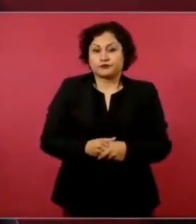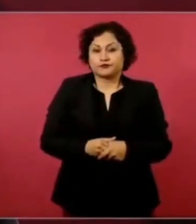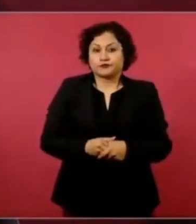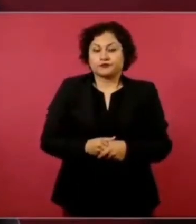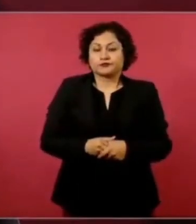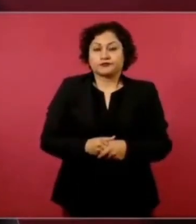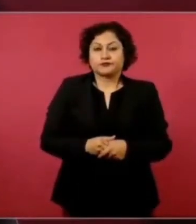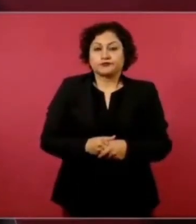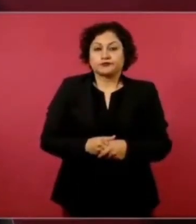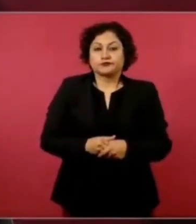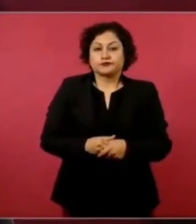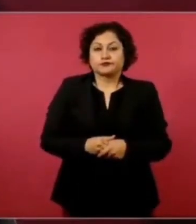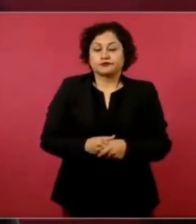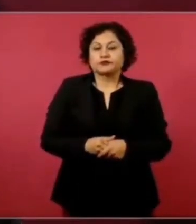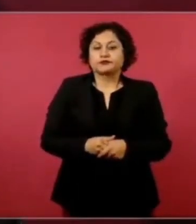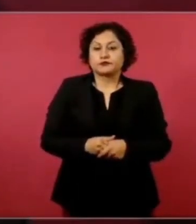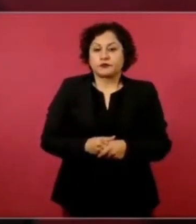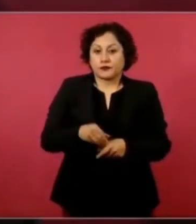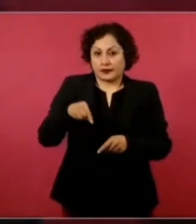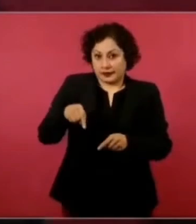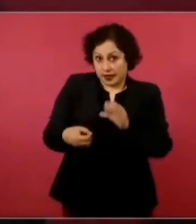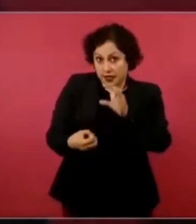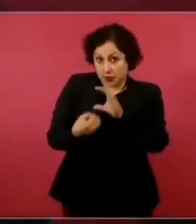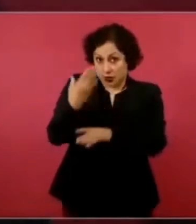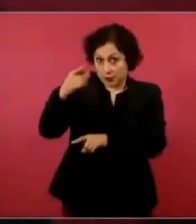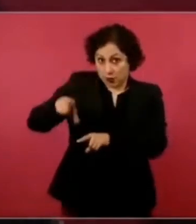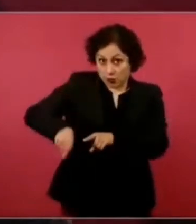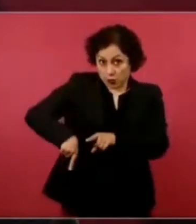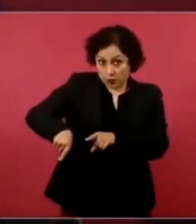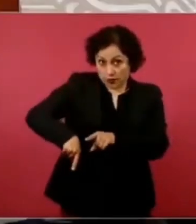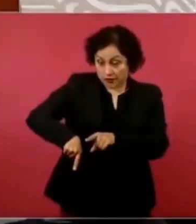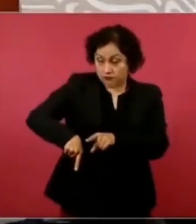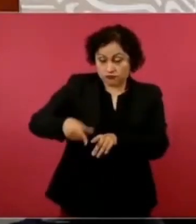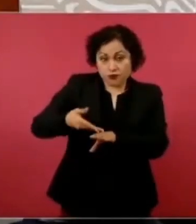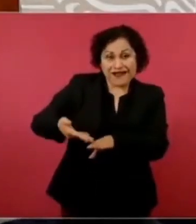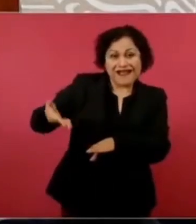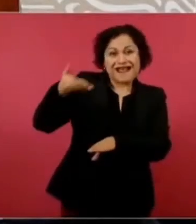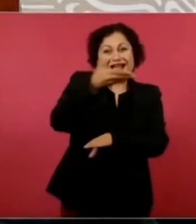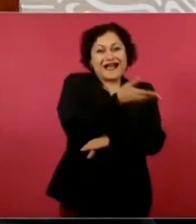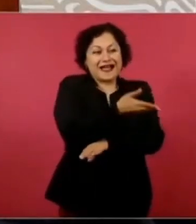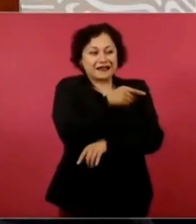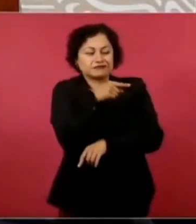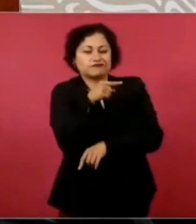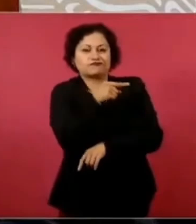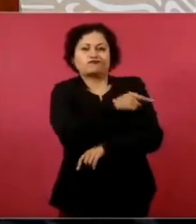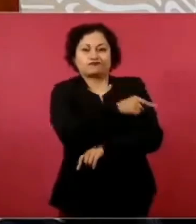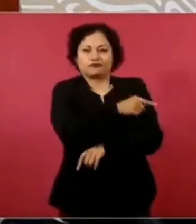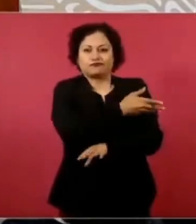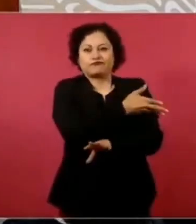anterior a este gobierno y es parte del